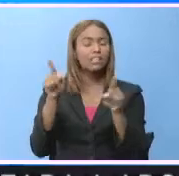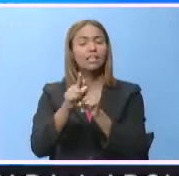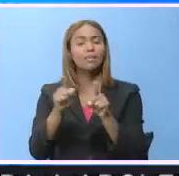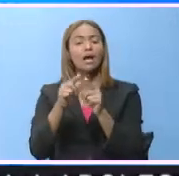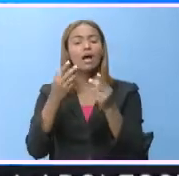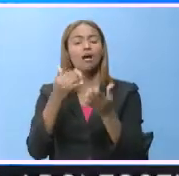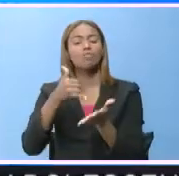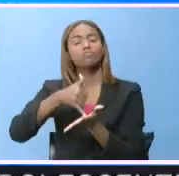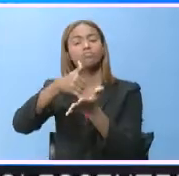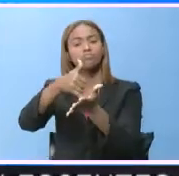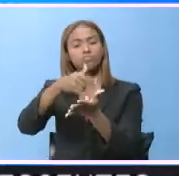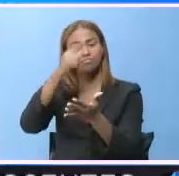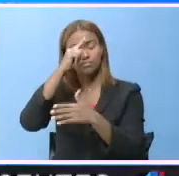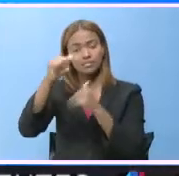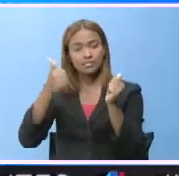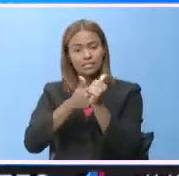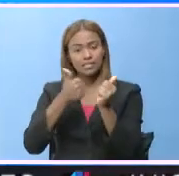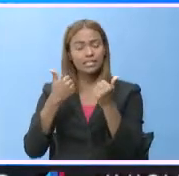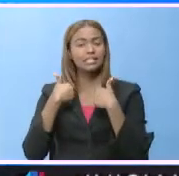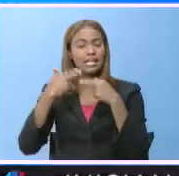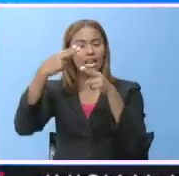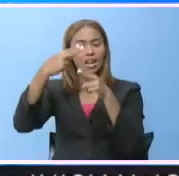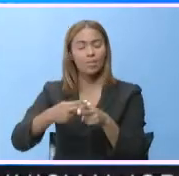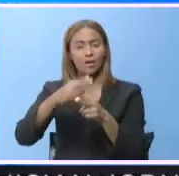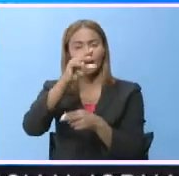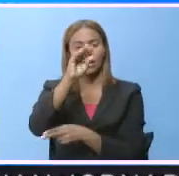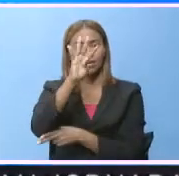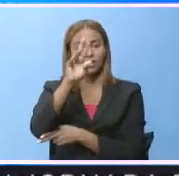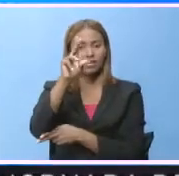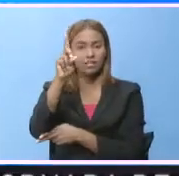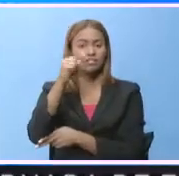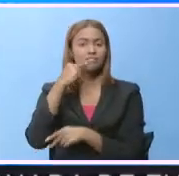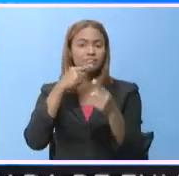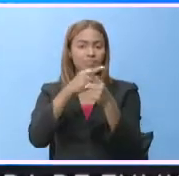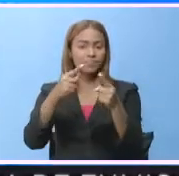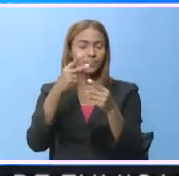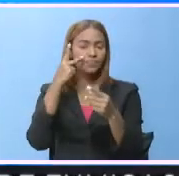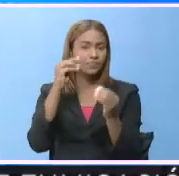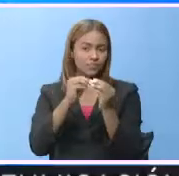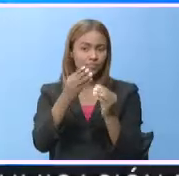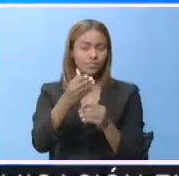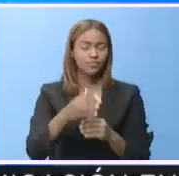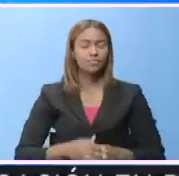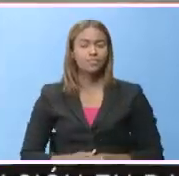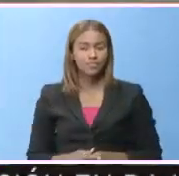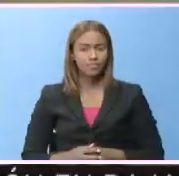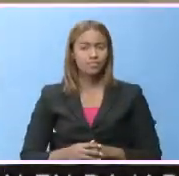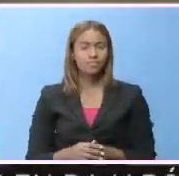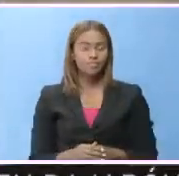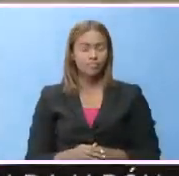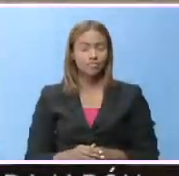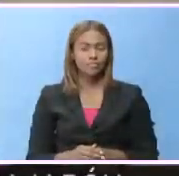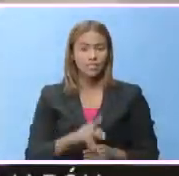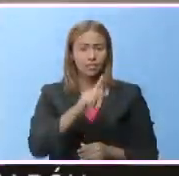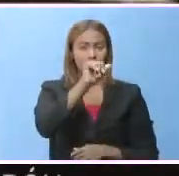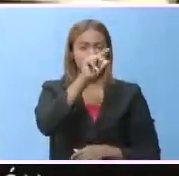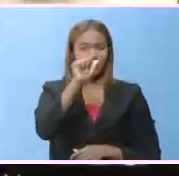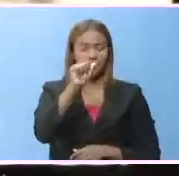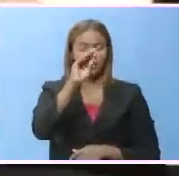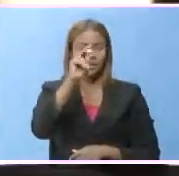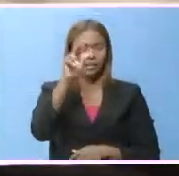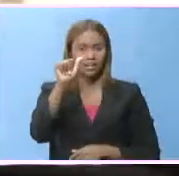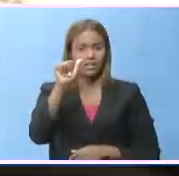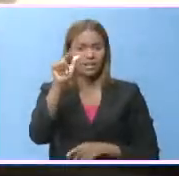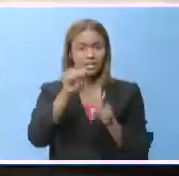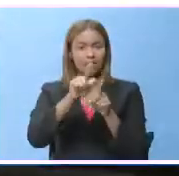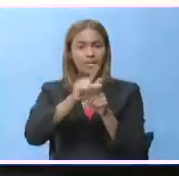un reconocimiento a través de y en nombre de 4RD Noticias. Conectemos con ella. Patria, Minerva y María